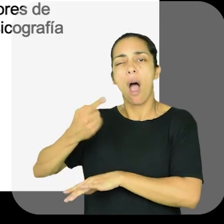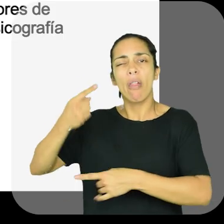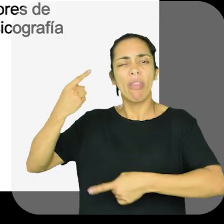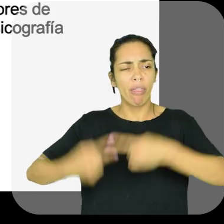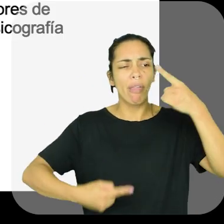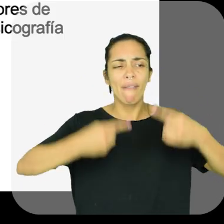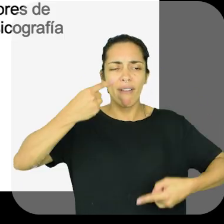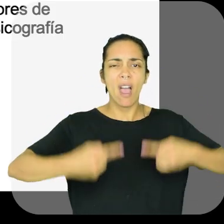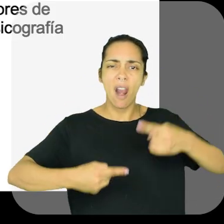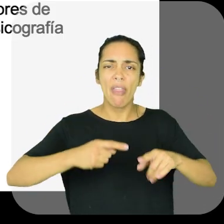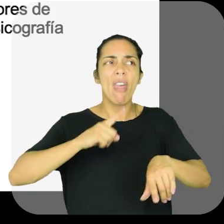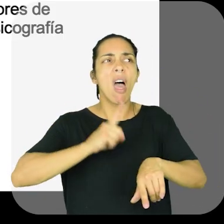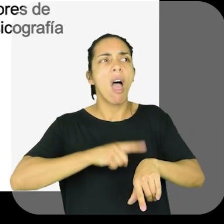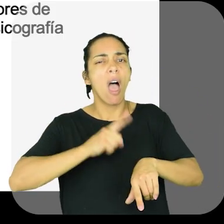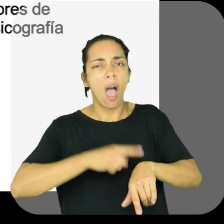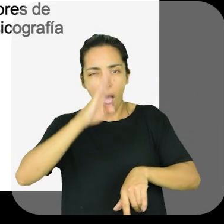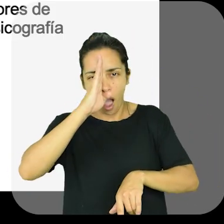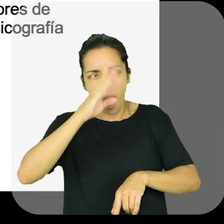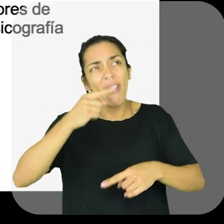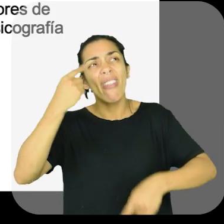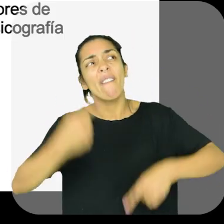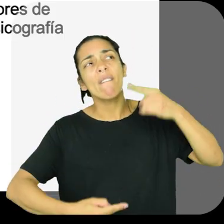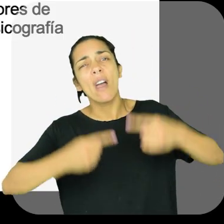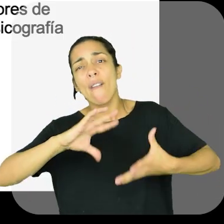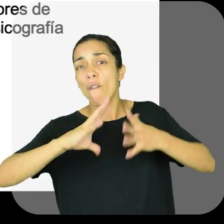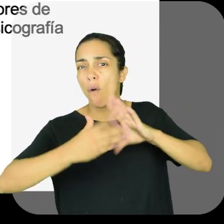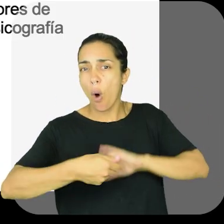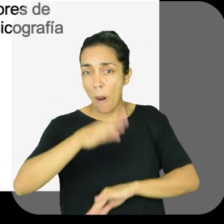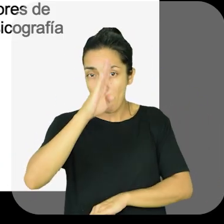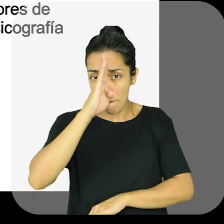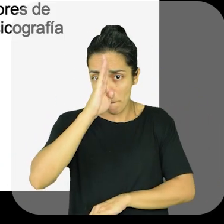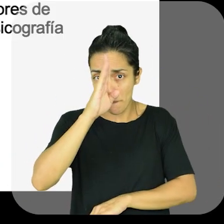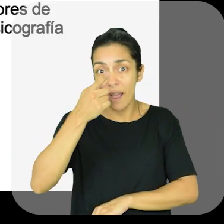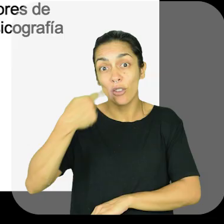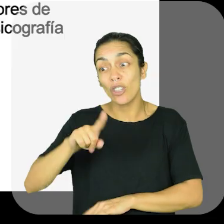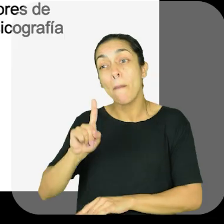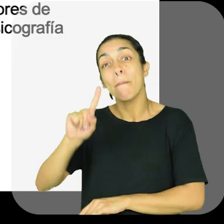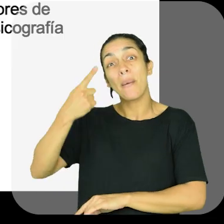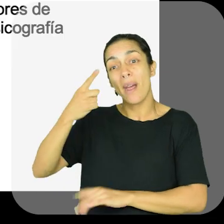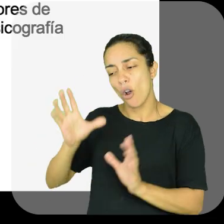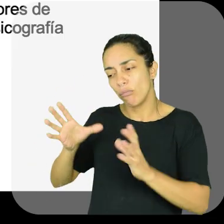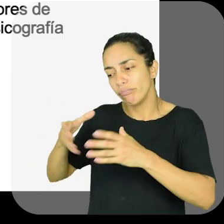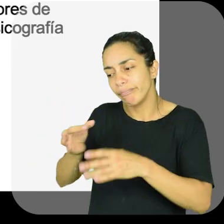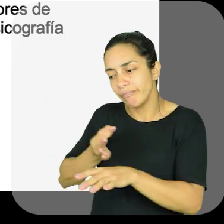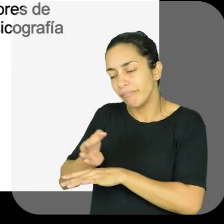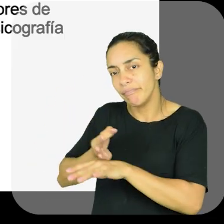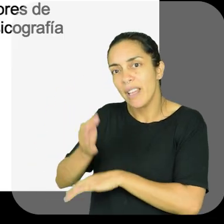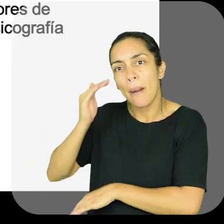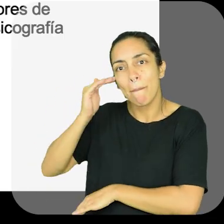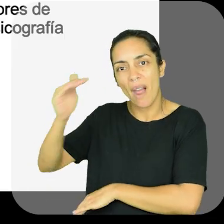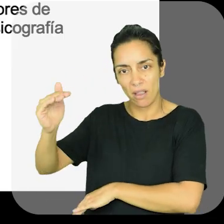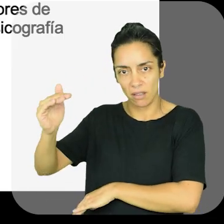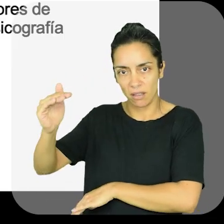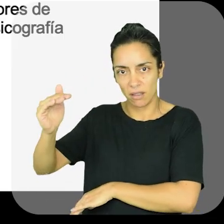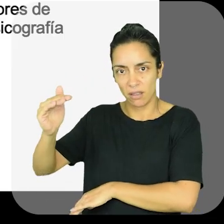estilos de aprendizaje. Entonces, esa primera acción ha sido la formación a maestros, ha sido una